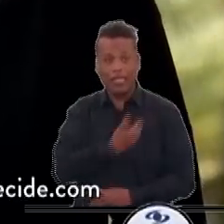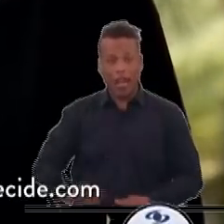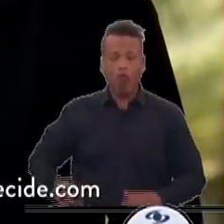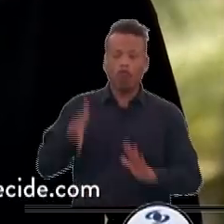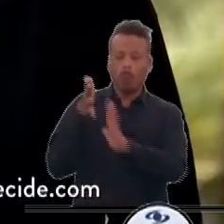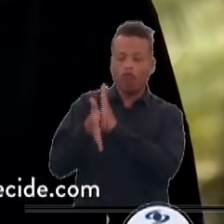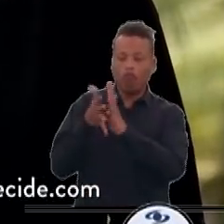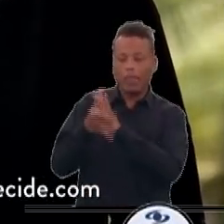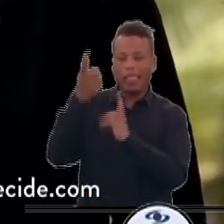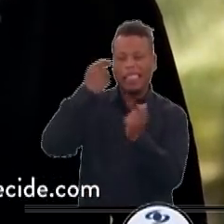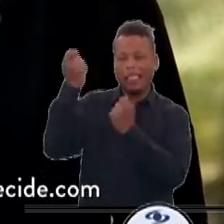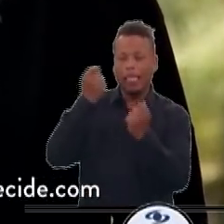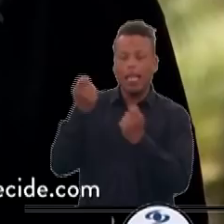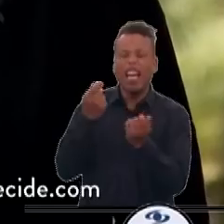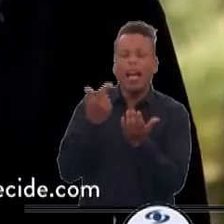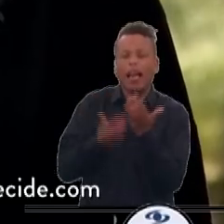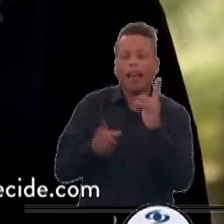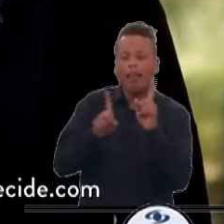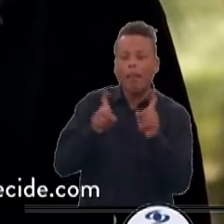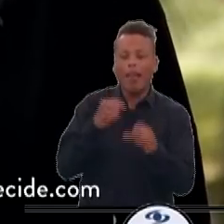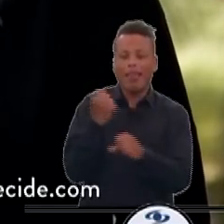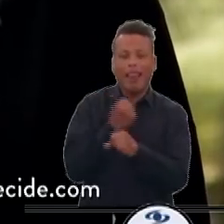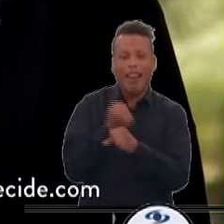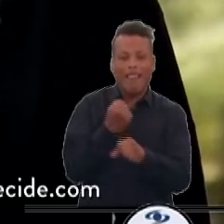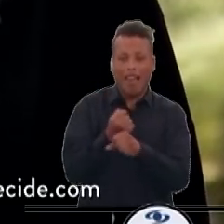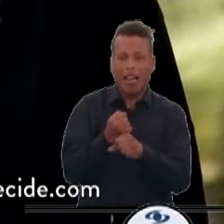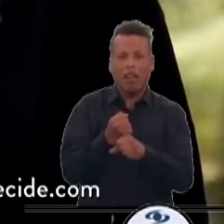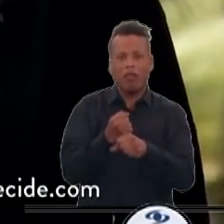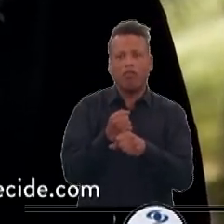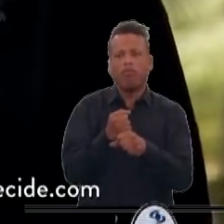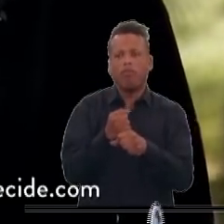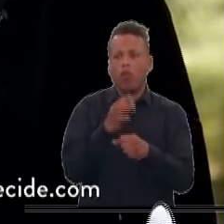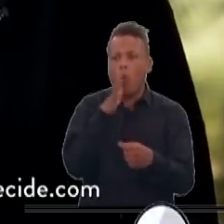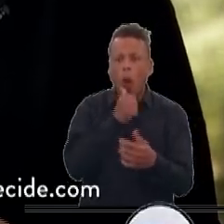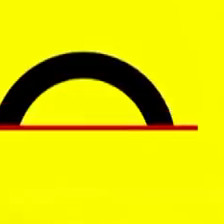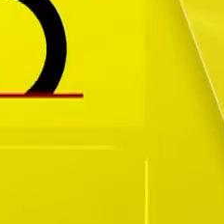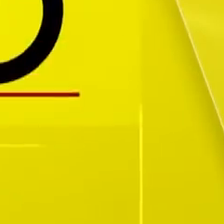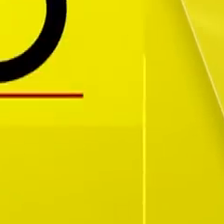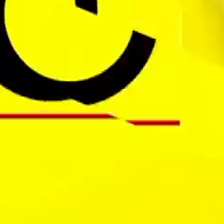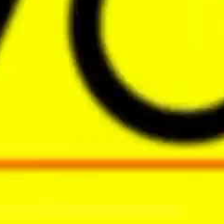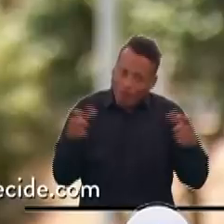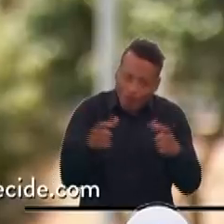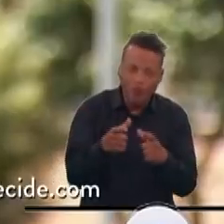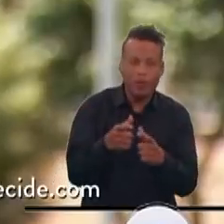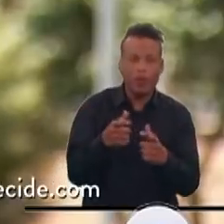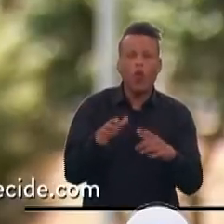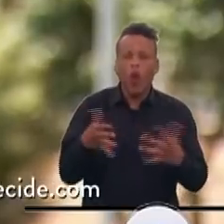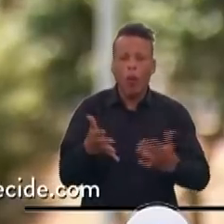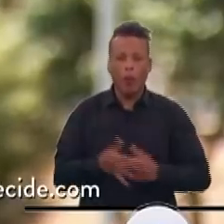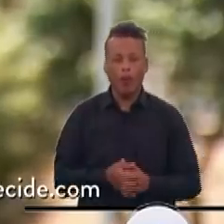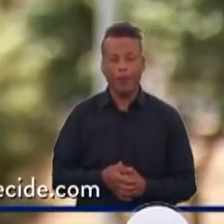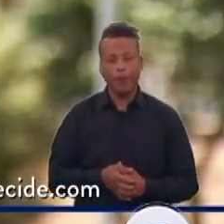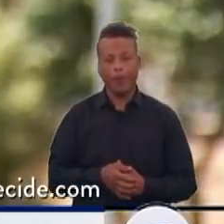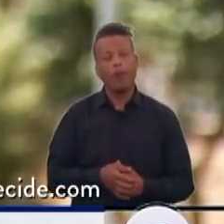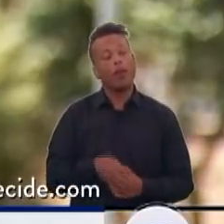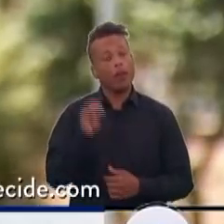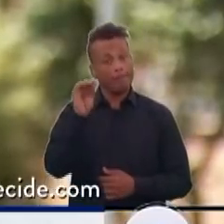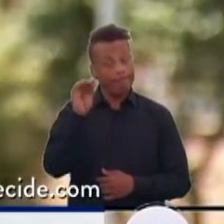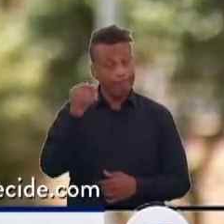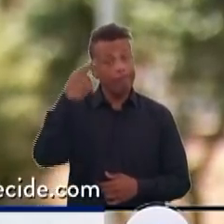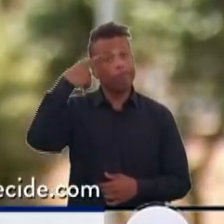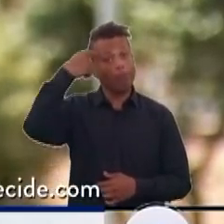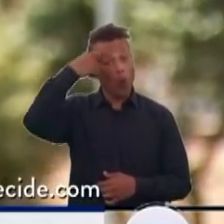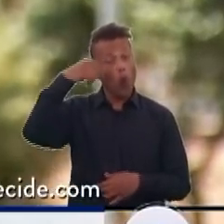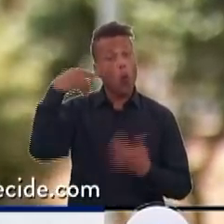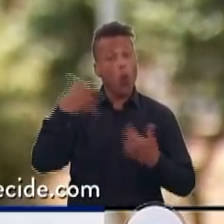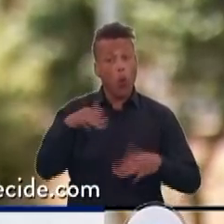la cifra de desempleo. Carlos Reyes, ¿cuáles son esas propuestas? Juanita, es que es un gran reto el que debe asumir el próximo inquilino